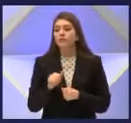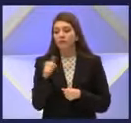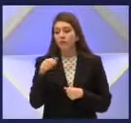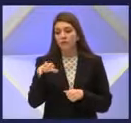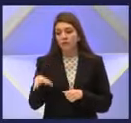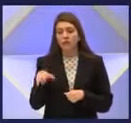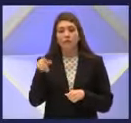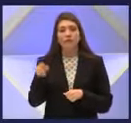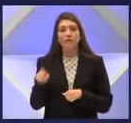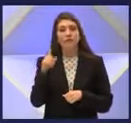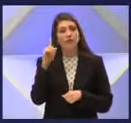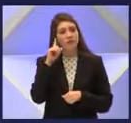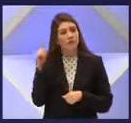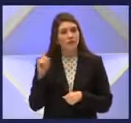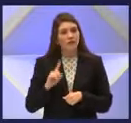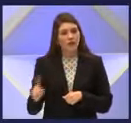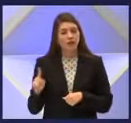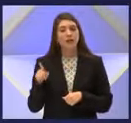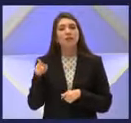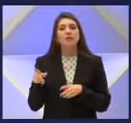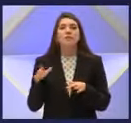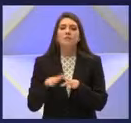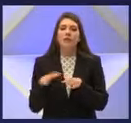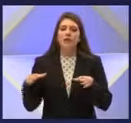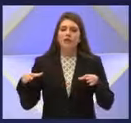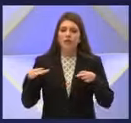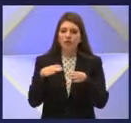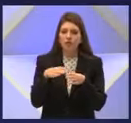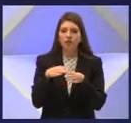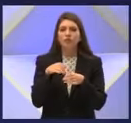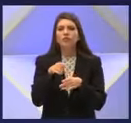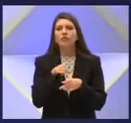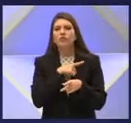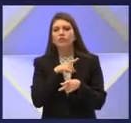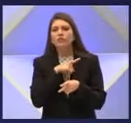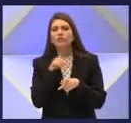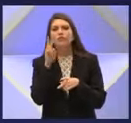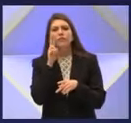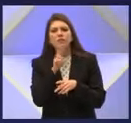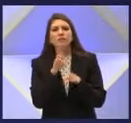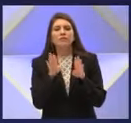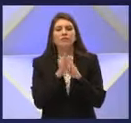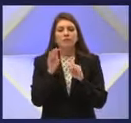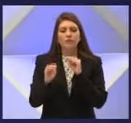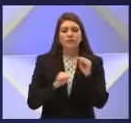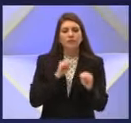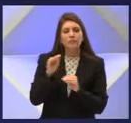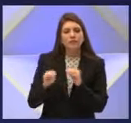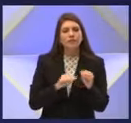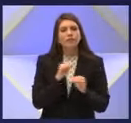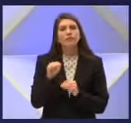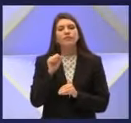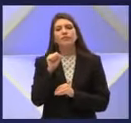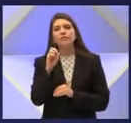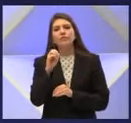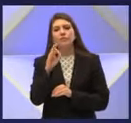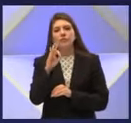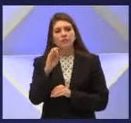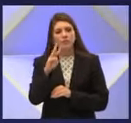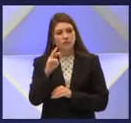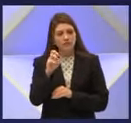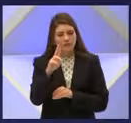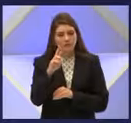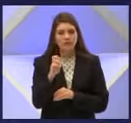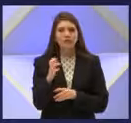pequeño donde es nada más telecomunicaciones para ver radio definió por software radio cognitivo acceso al medio